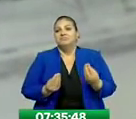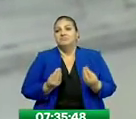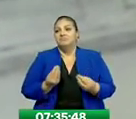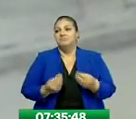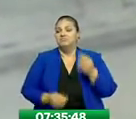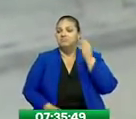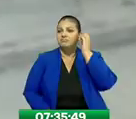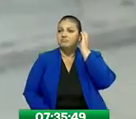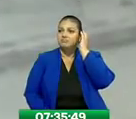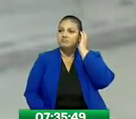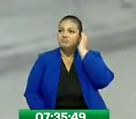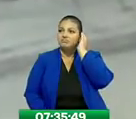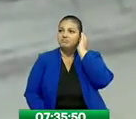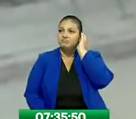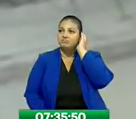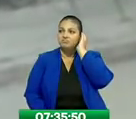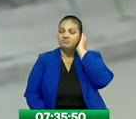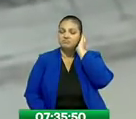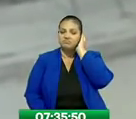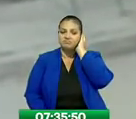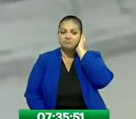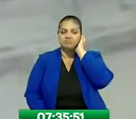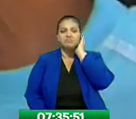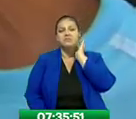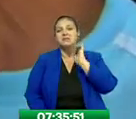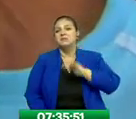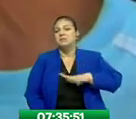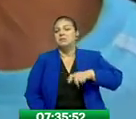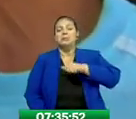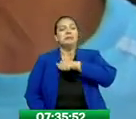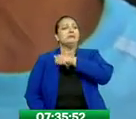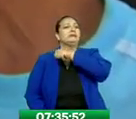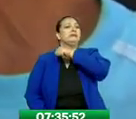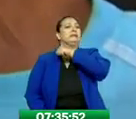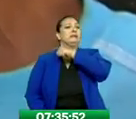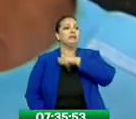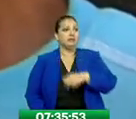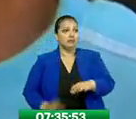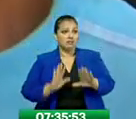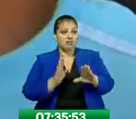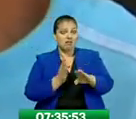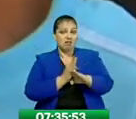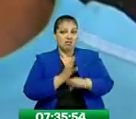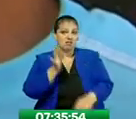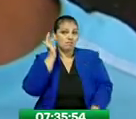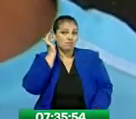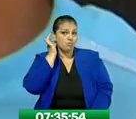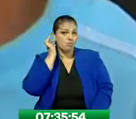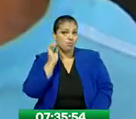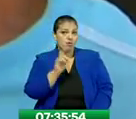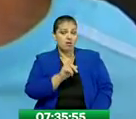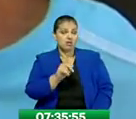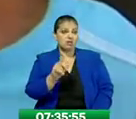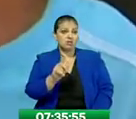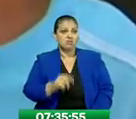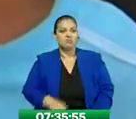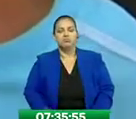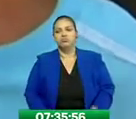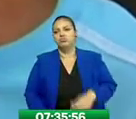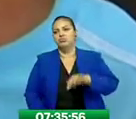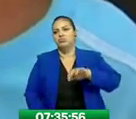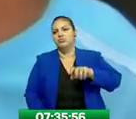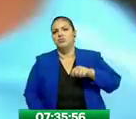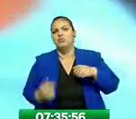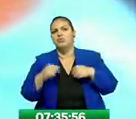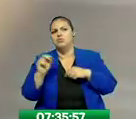pensado le asaltan. Yo mismo estoy aquí esperando a una señora. No estoy tranquilo, estoy en zozobra de que en cualquier